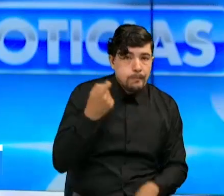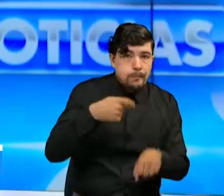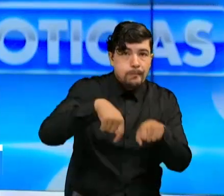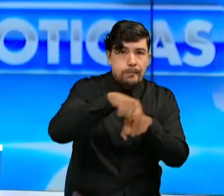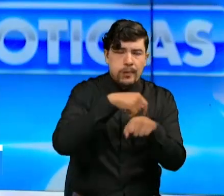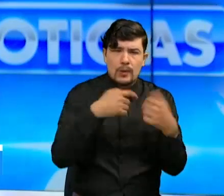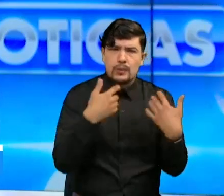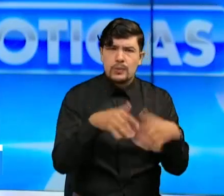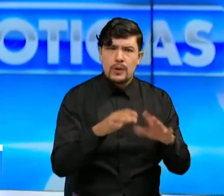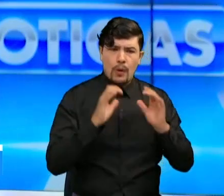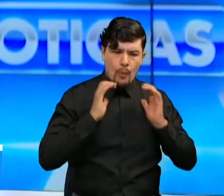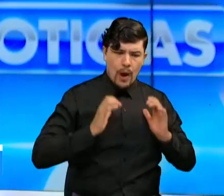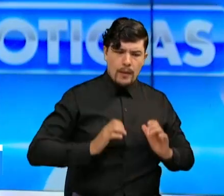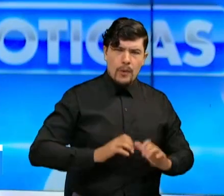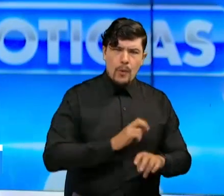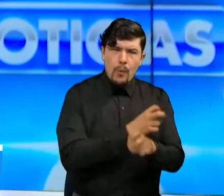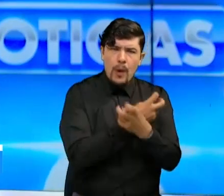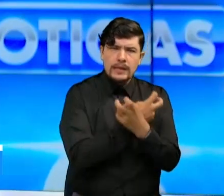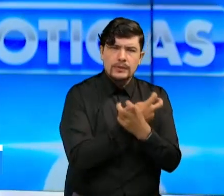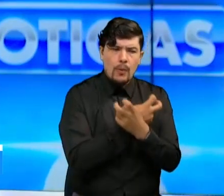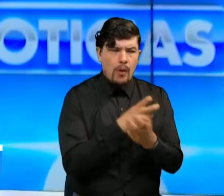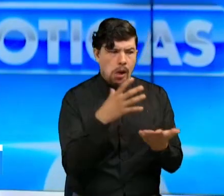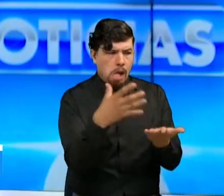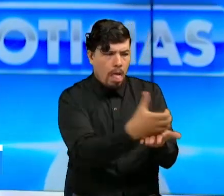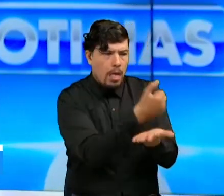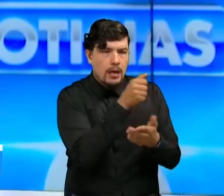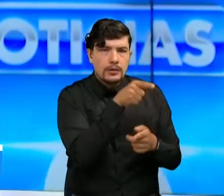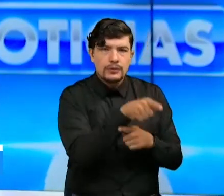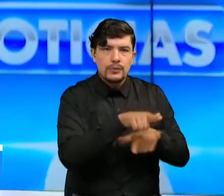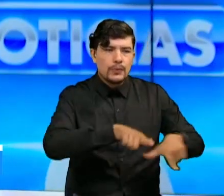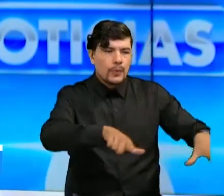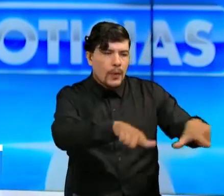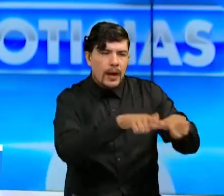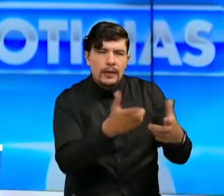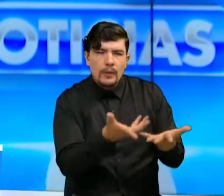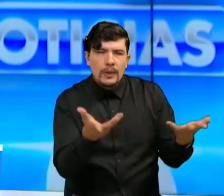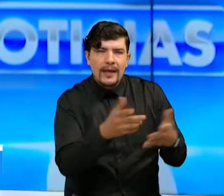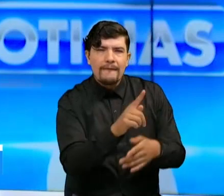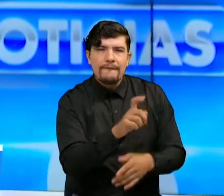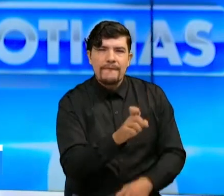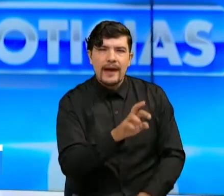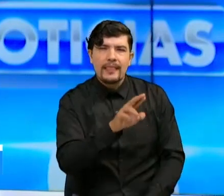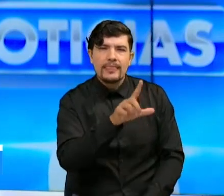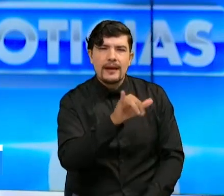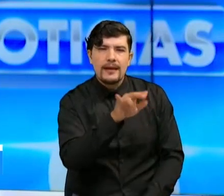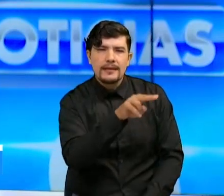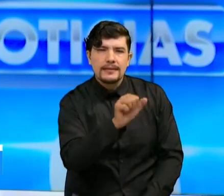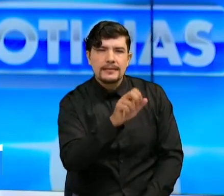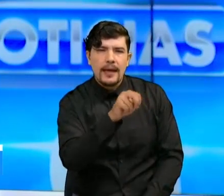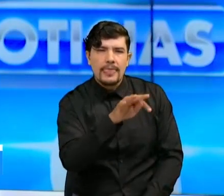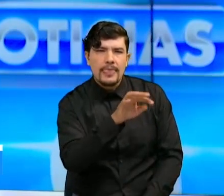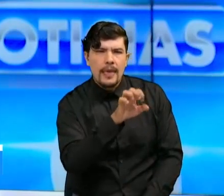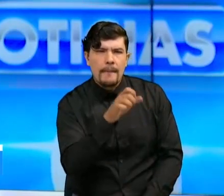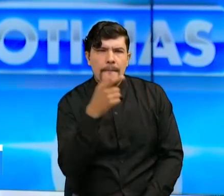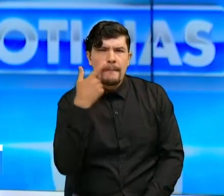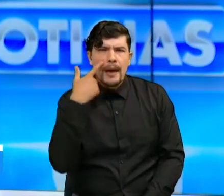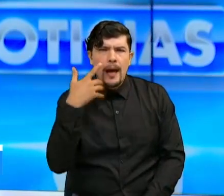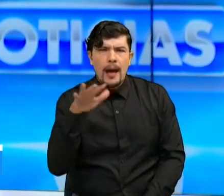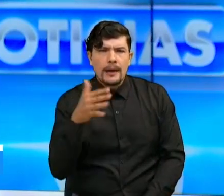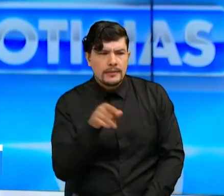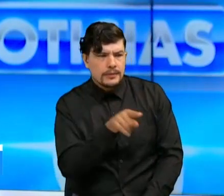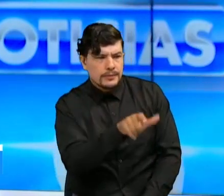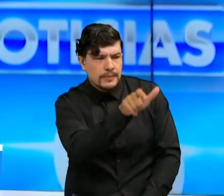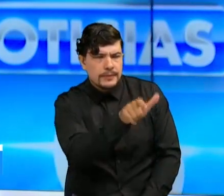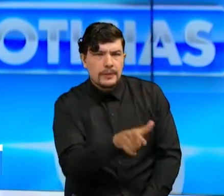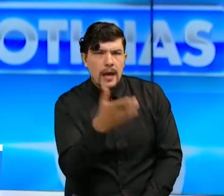fueron encontrados unos restos óseos en los terrenos de fertilizantes que al parecer corresponde a una persona que fue reportada como